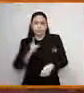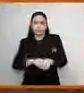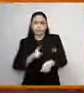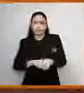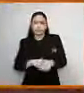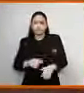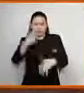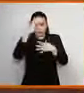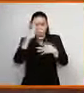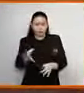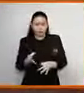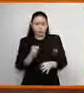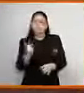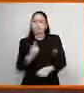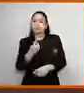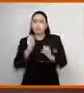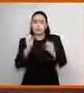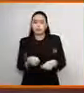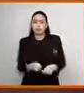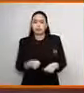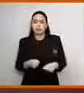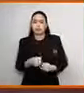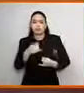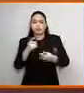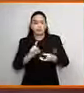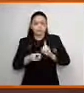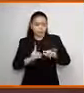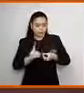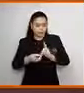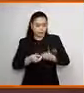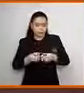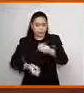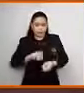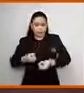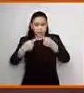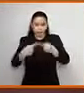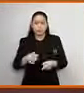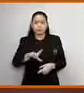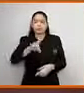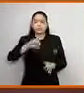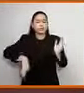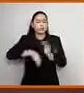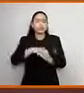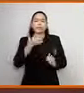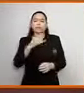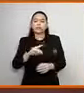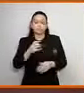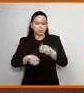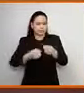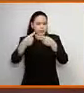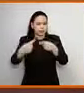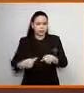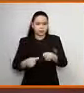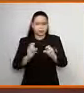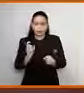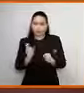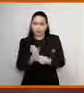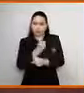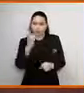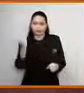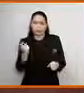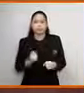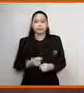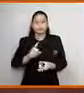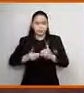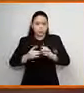tus decisiones y solo lo puedes lograr con Apostemos. Eliges tus partidos favoritos, tu apuesta y comienzas a ganar. Con Apostemos, vos